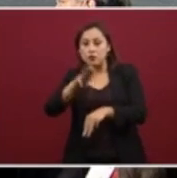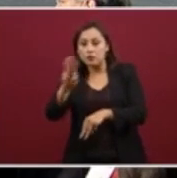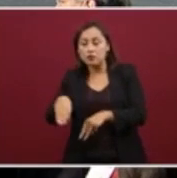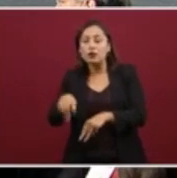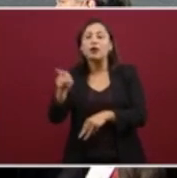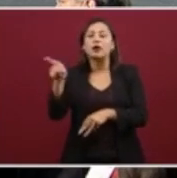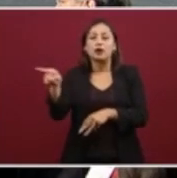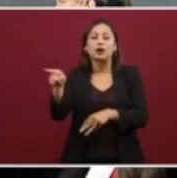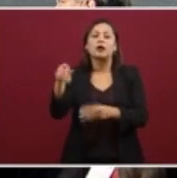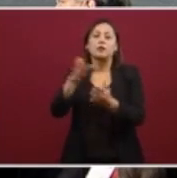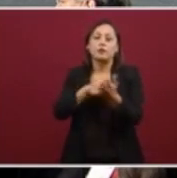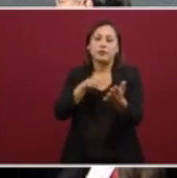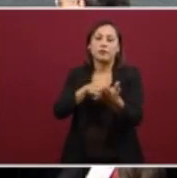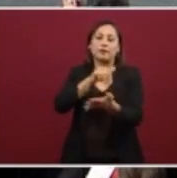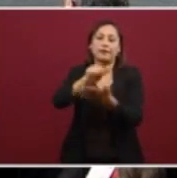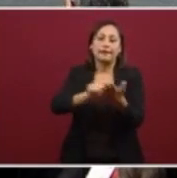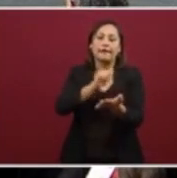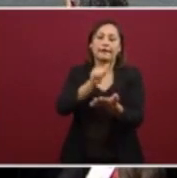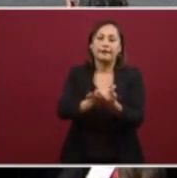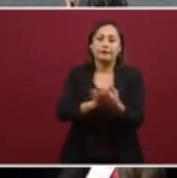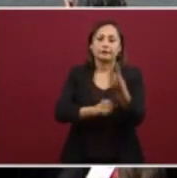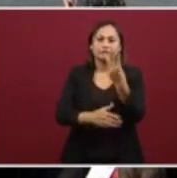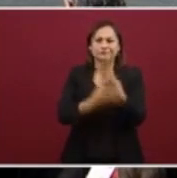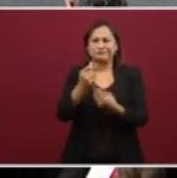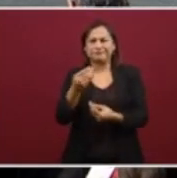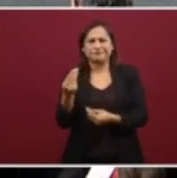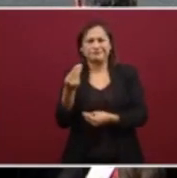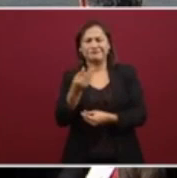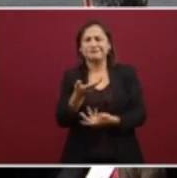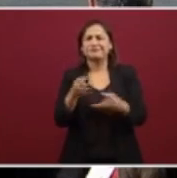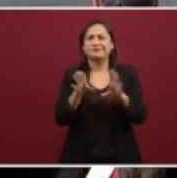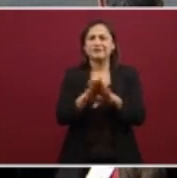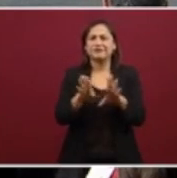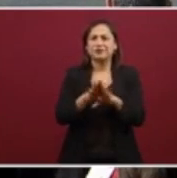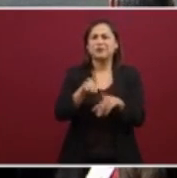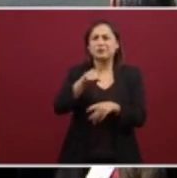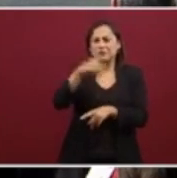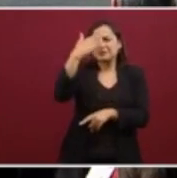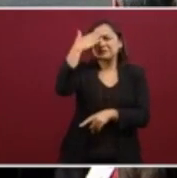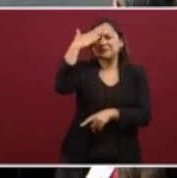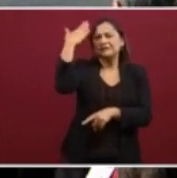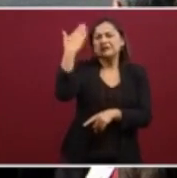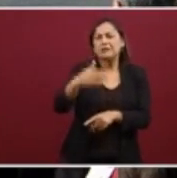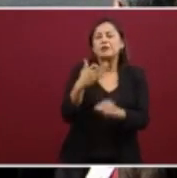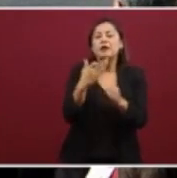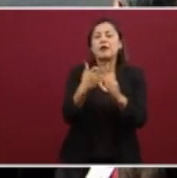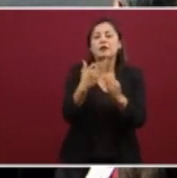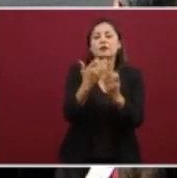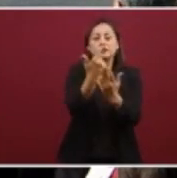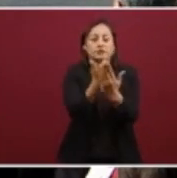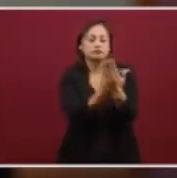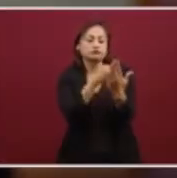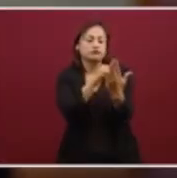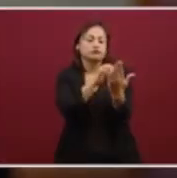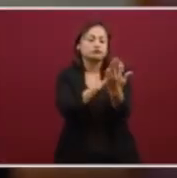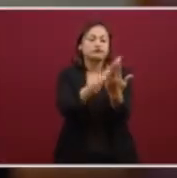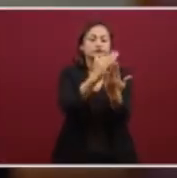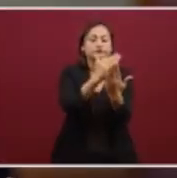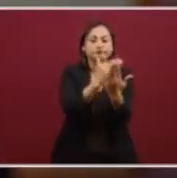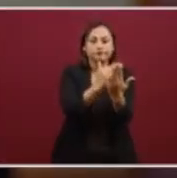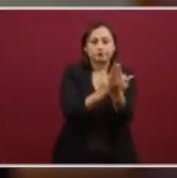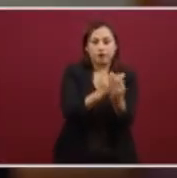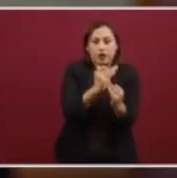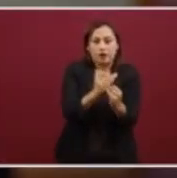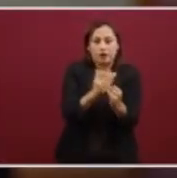como sabemos que en México todo esto actualmente se está llevando a cabo y se está llevando un control de registros, en antaño no se llevaba.